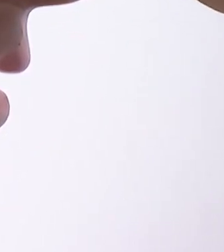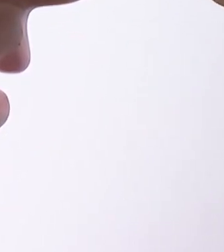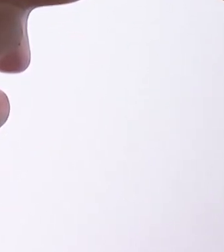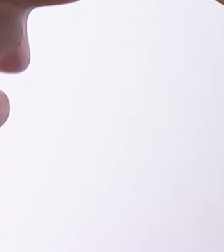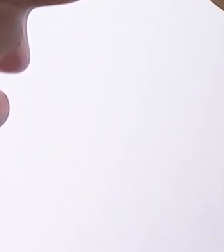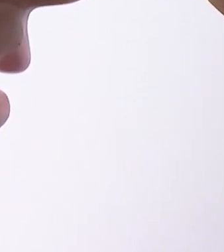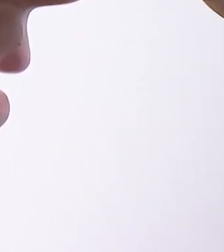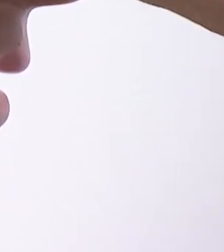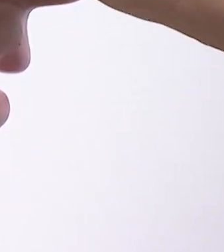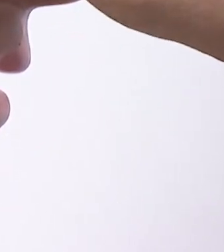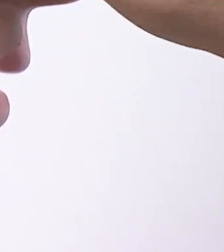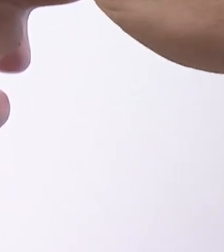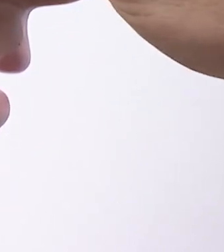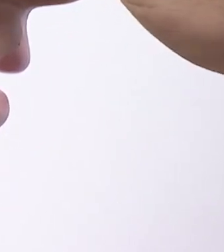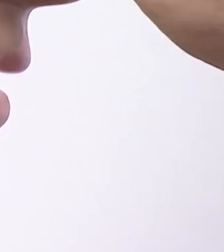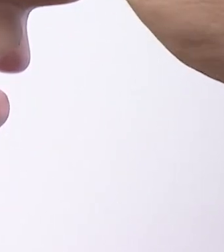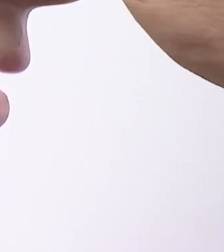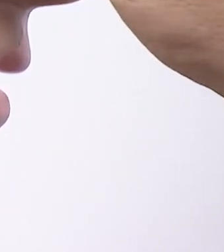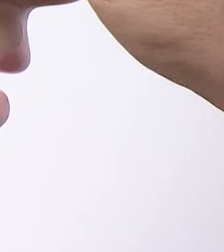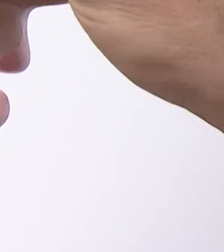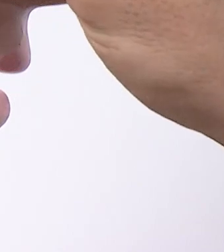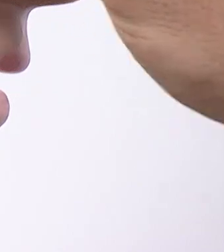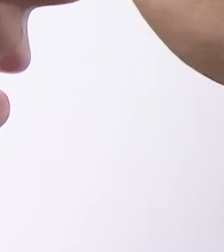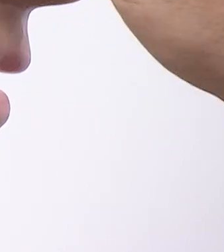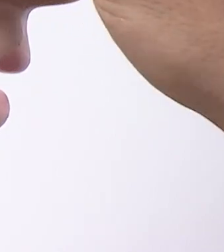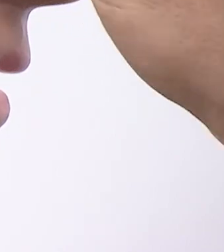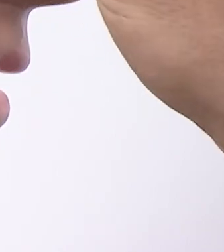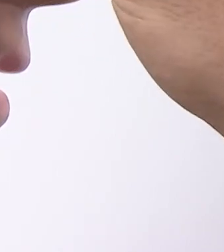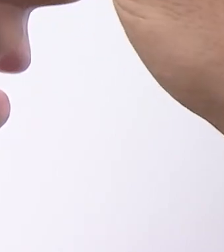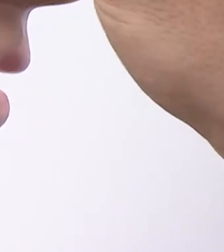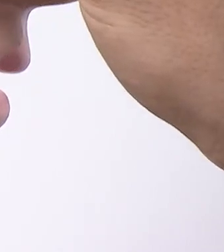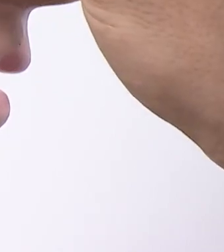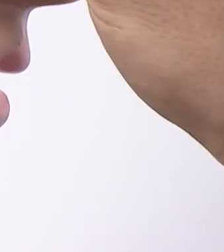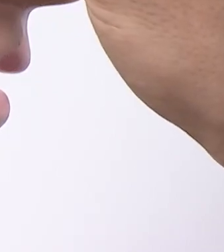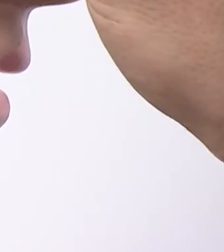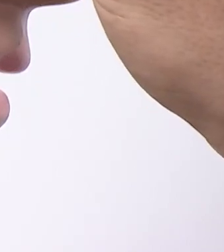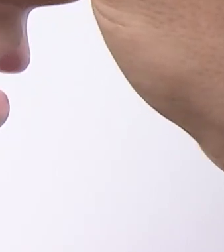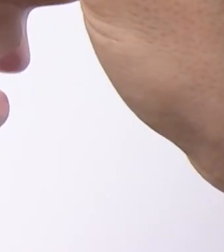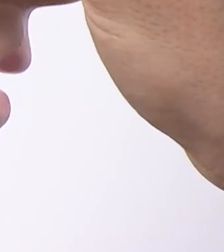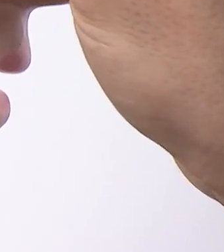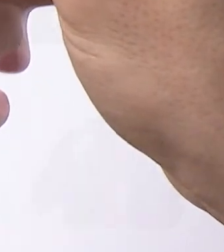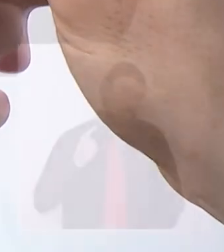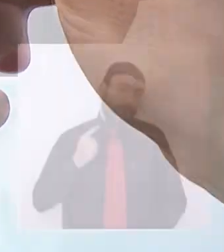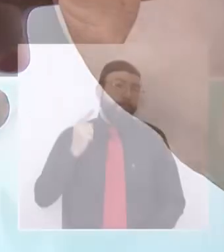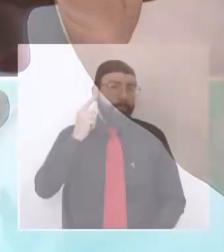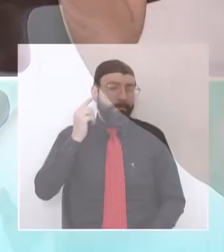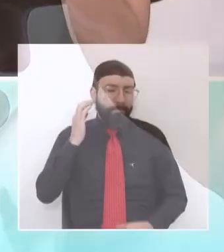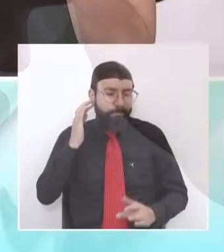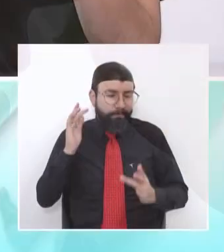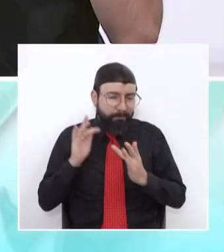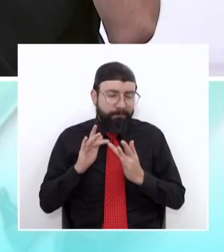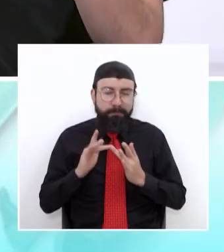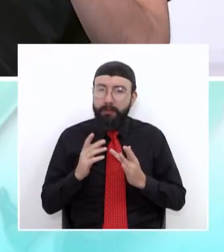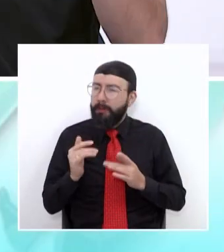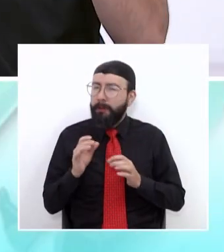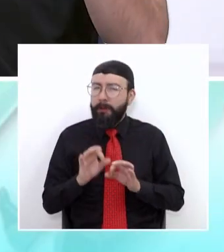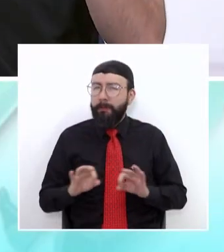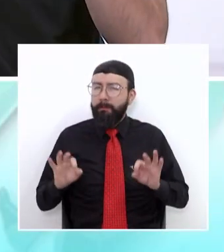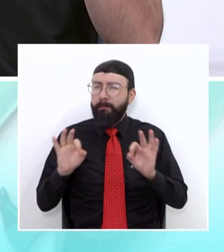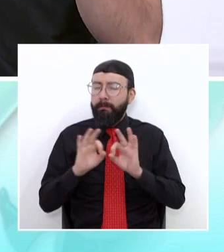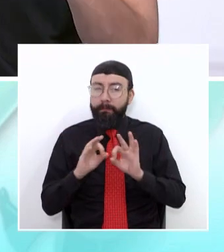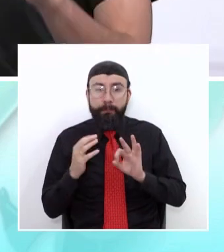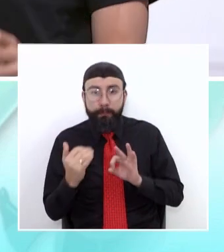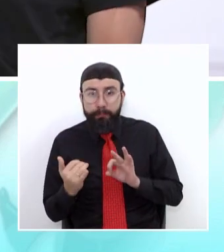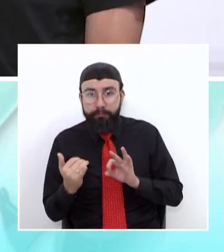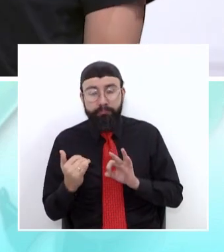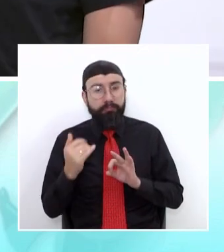el cerebelo, ¿no es cierto? Y el tallo cerebral. Entonces es nuestros centros de equilibrio principal, y digamos que